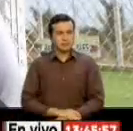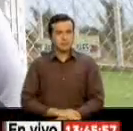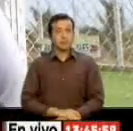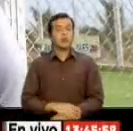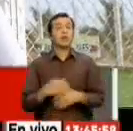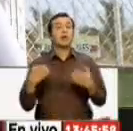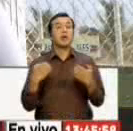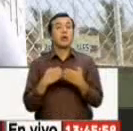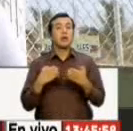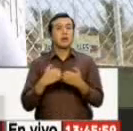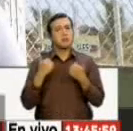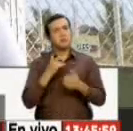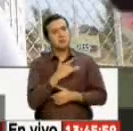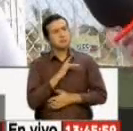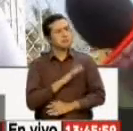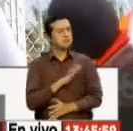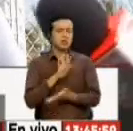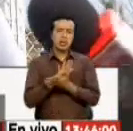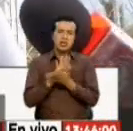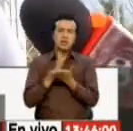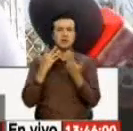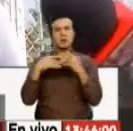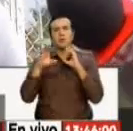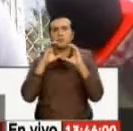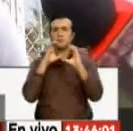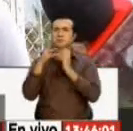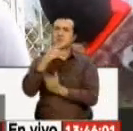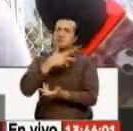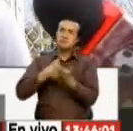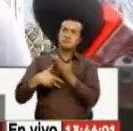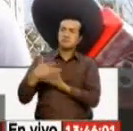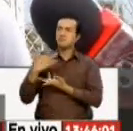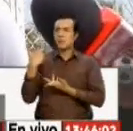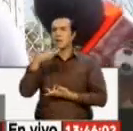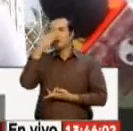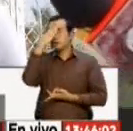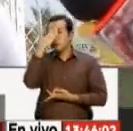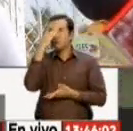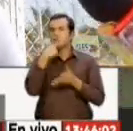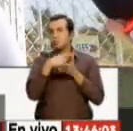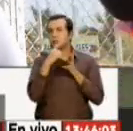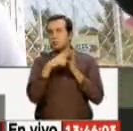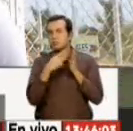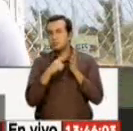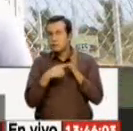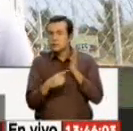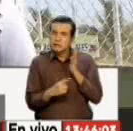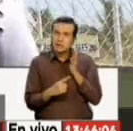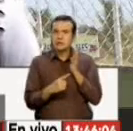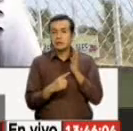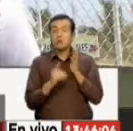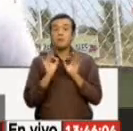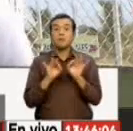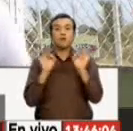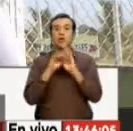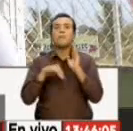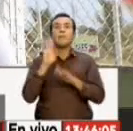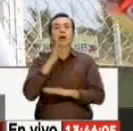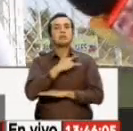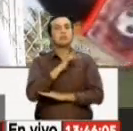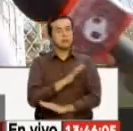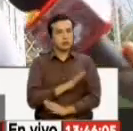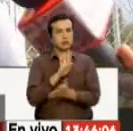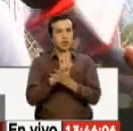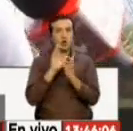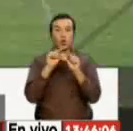equipo estamos tranquilos, ya se conversó, saber de que muchas cosas están pasando, pero bueno, lo que importa es la tranquilidad y la